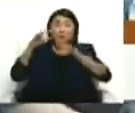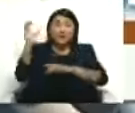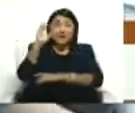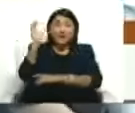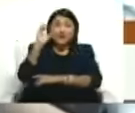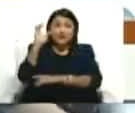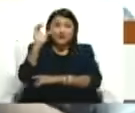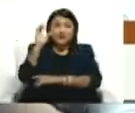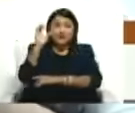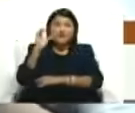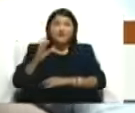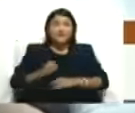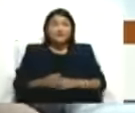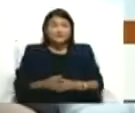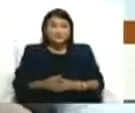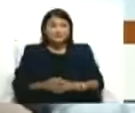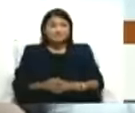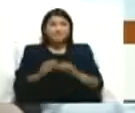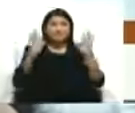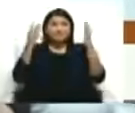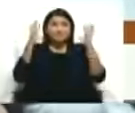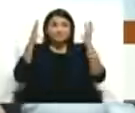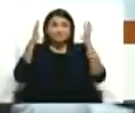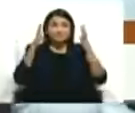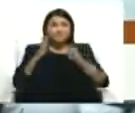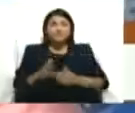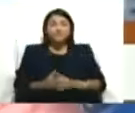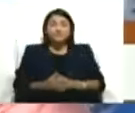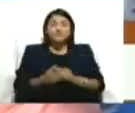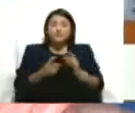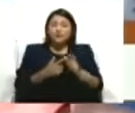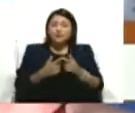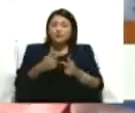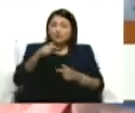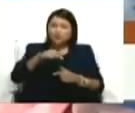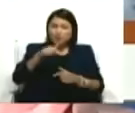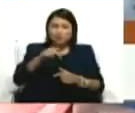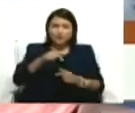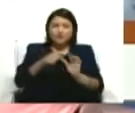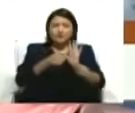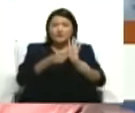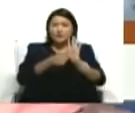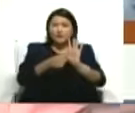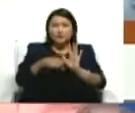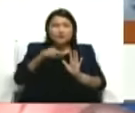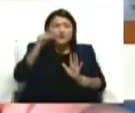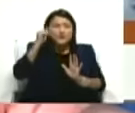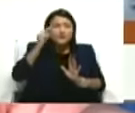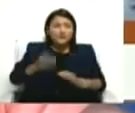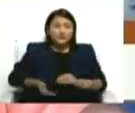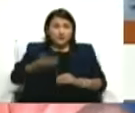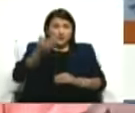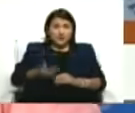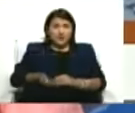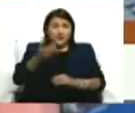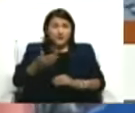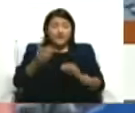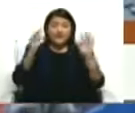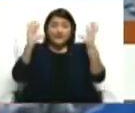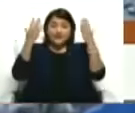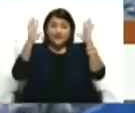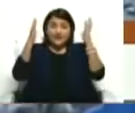Y creo que hoy es un día muy importante de